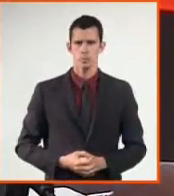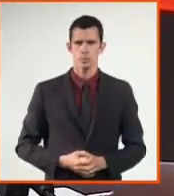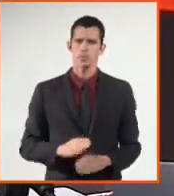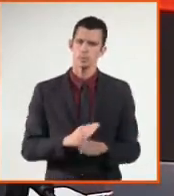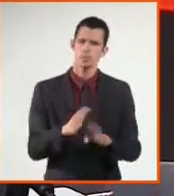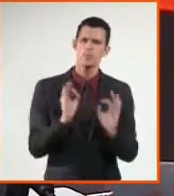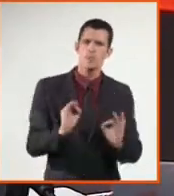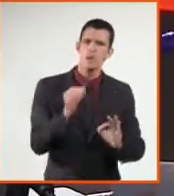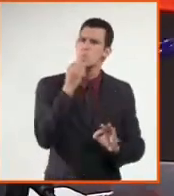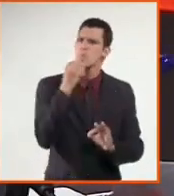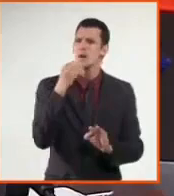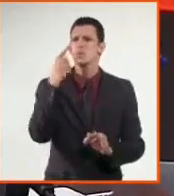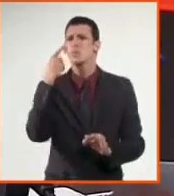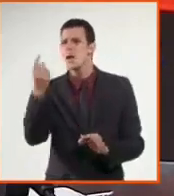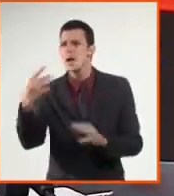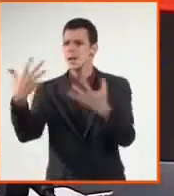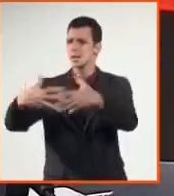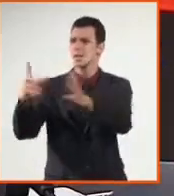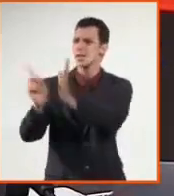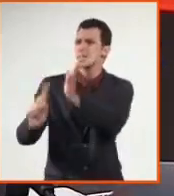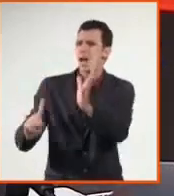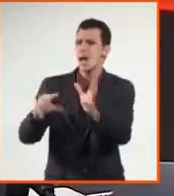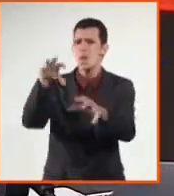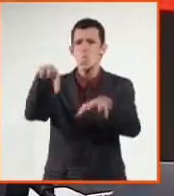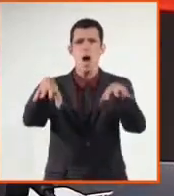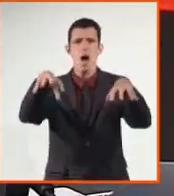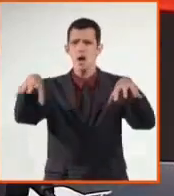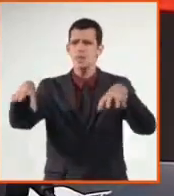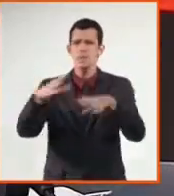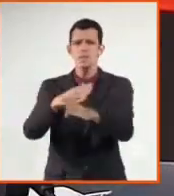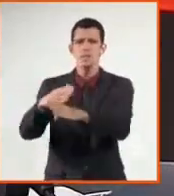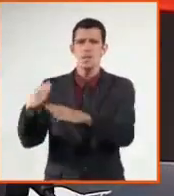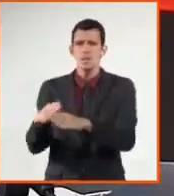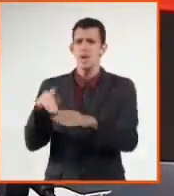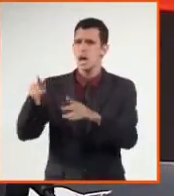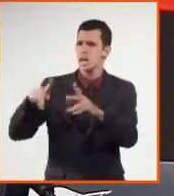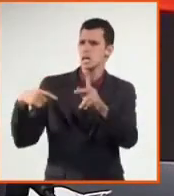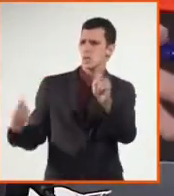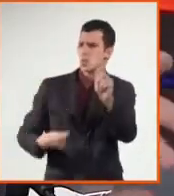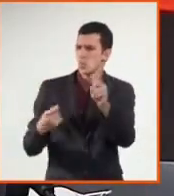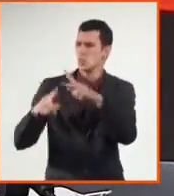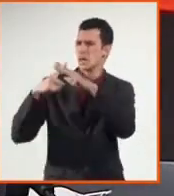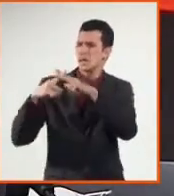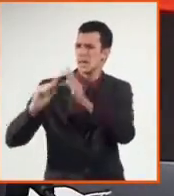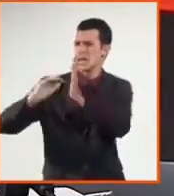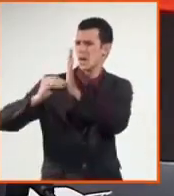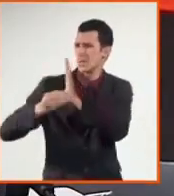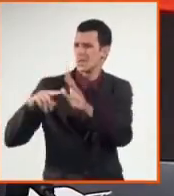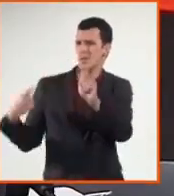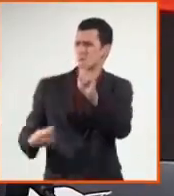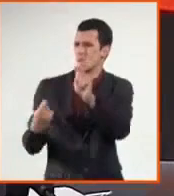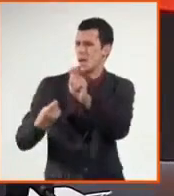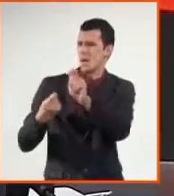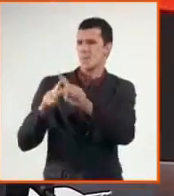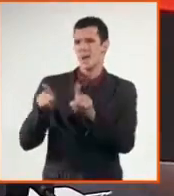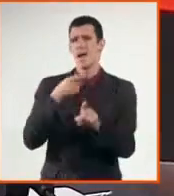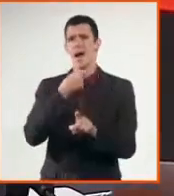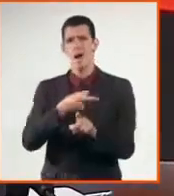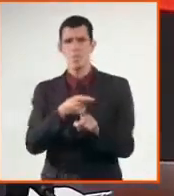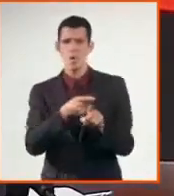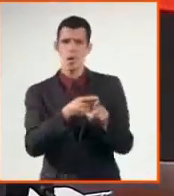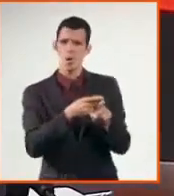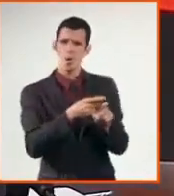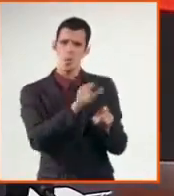contar sobre todo lo que ahorramos uno lo que nos ahorremos pues tendremos la posibilidad de digamos afectar